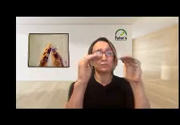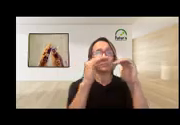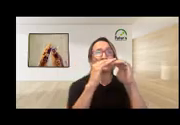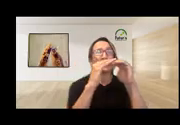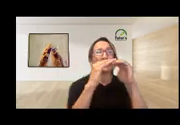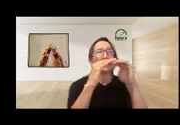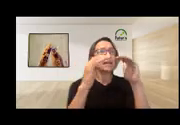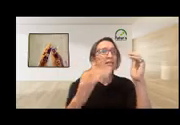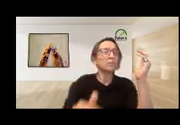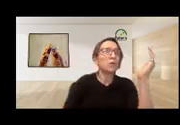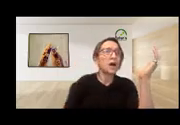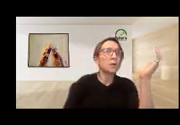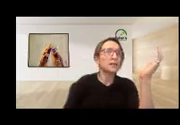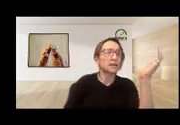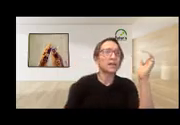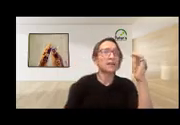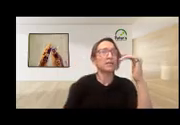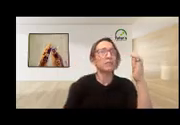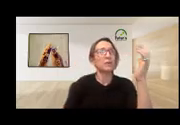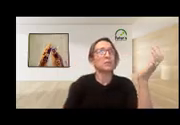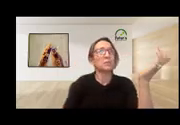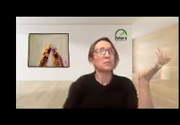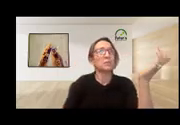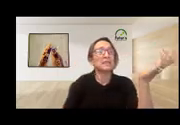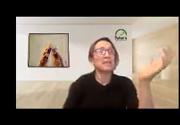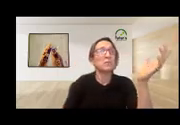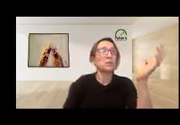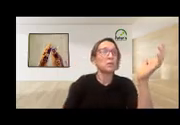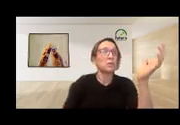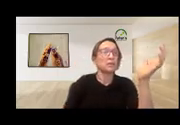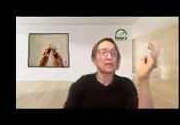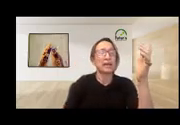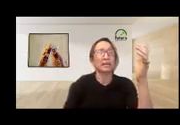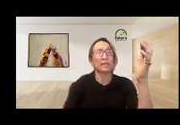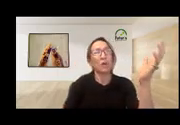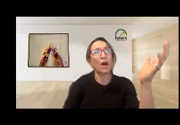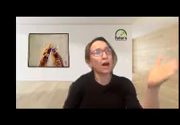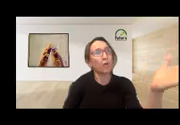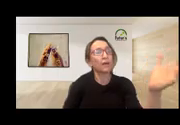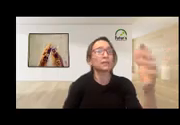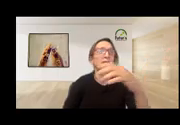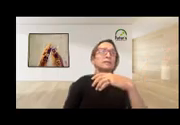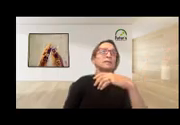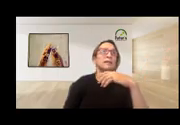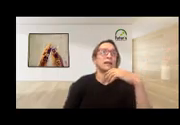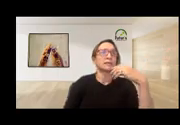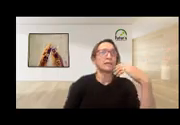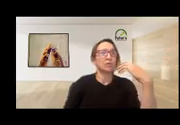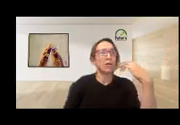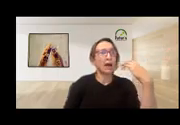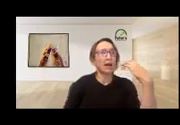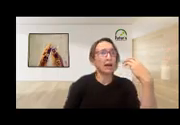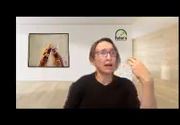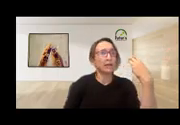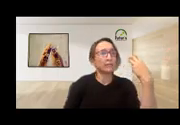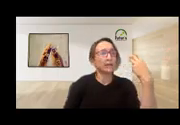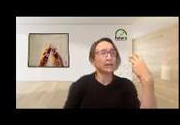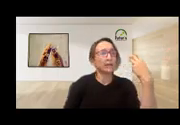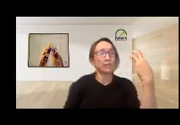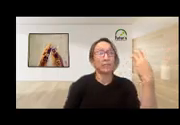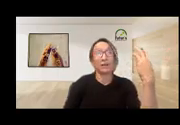ellos murieron. Y es probable también que hayan vivido en un ambiente así porque, bueno, tenían acceso a agua, tenían